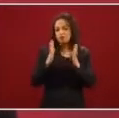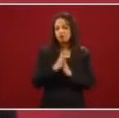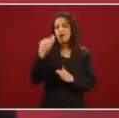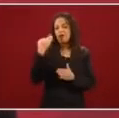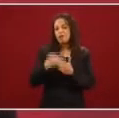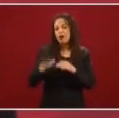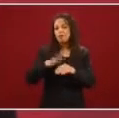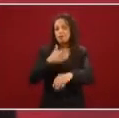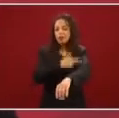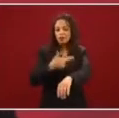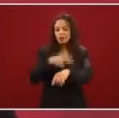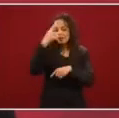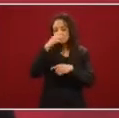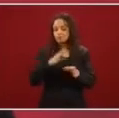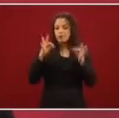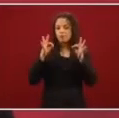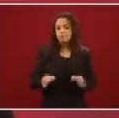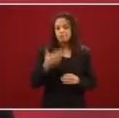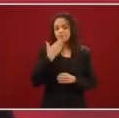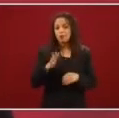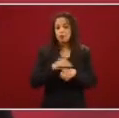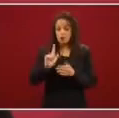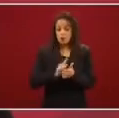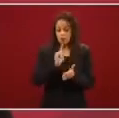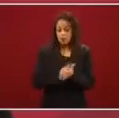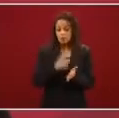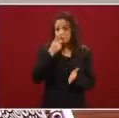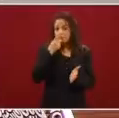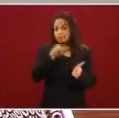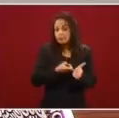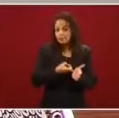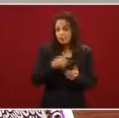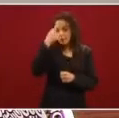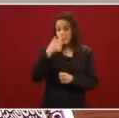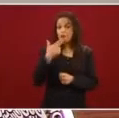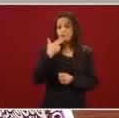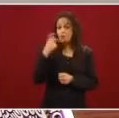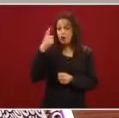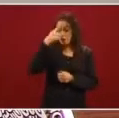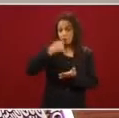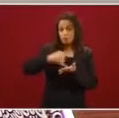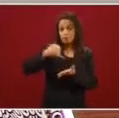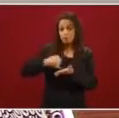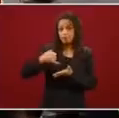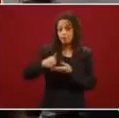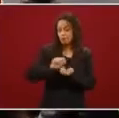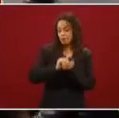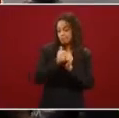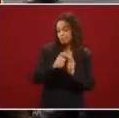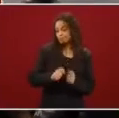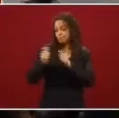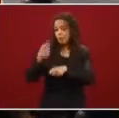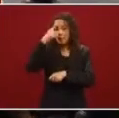se pueden, la ley no permite que los derechos de uso agrícola se transfieran a industrial. Entonces, por